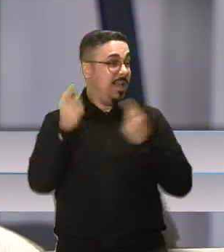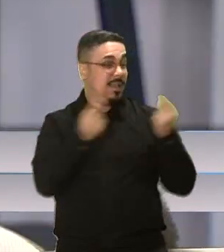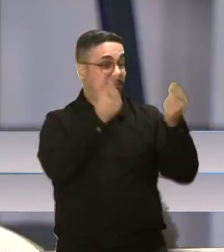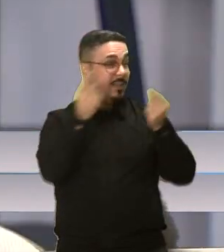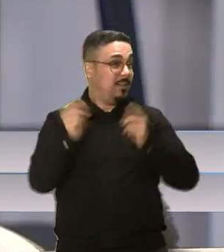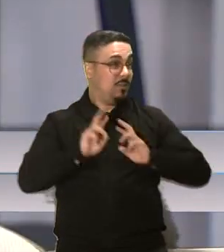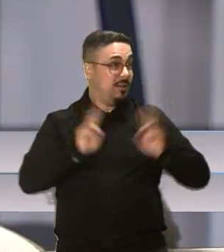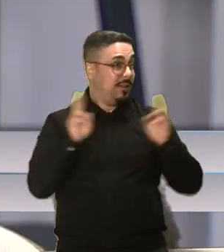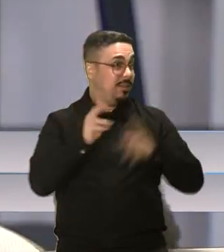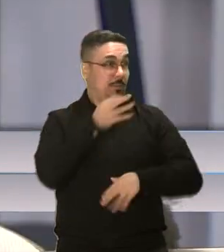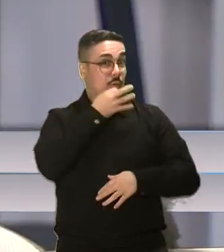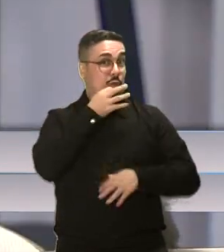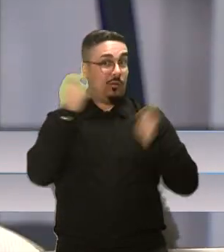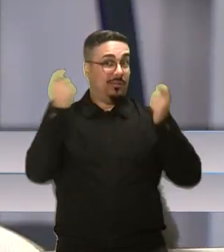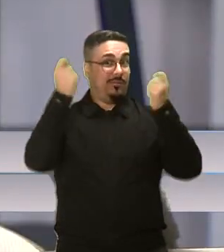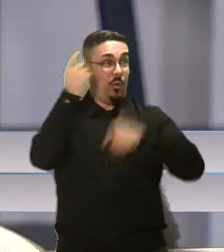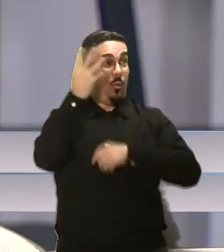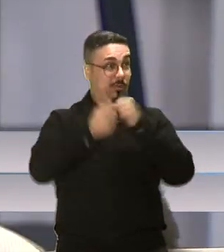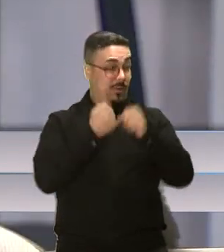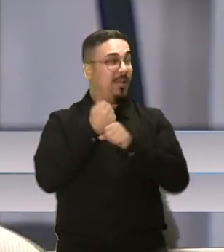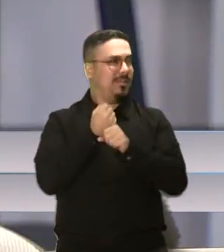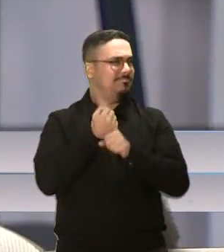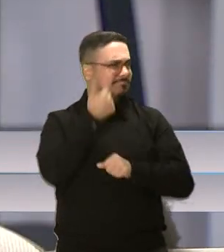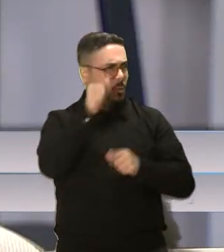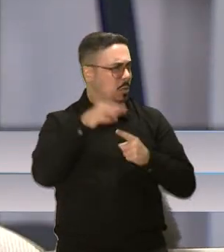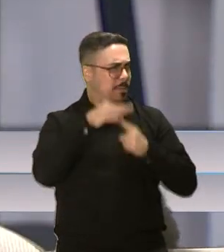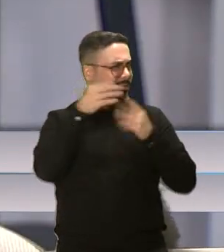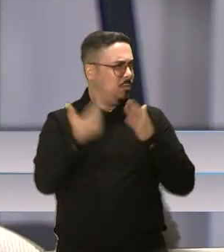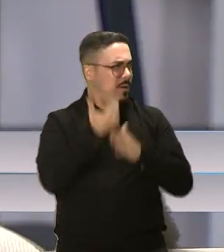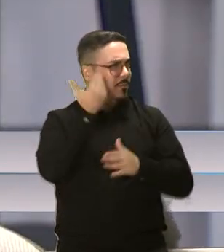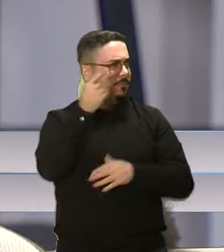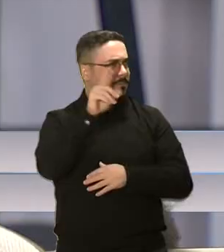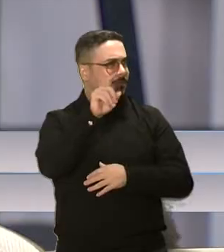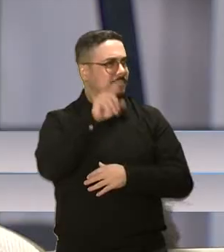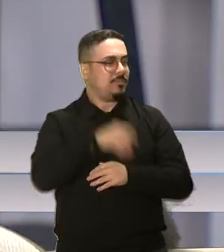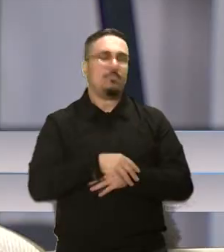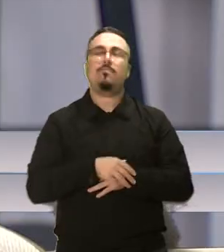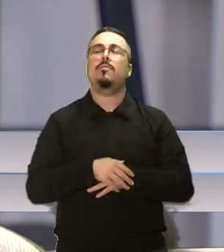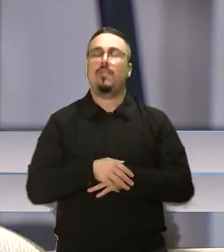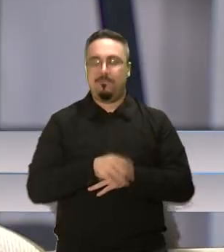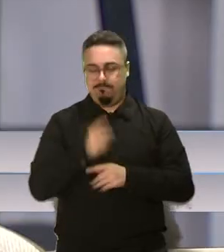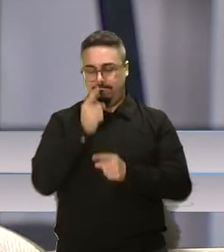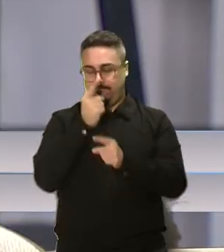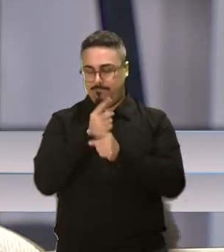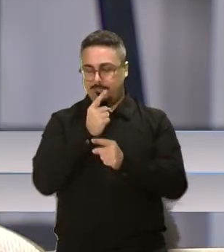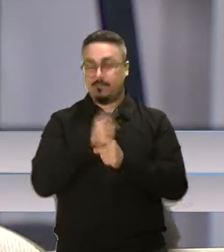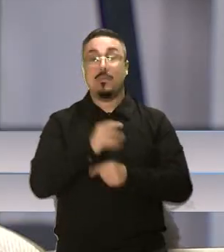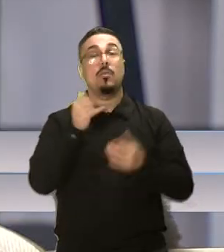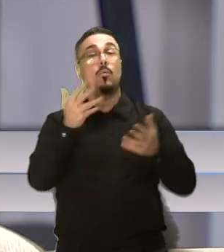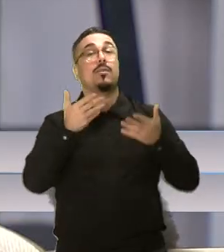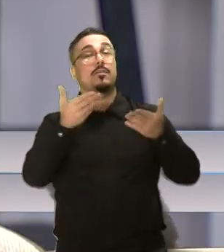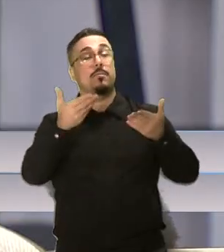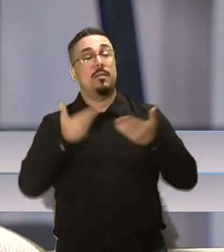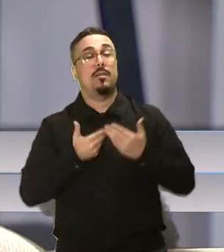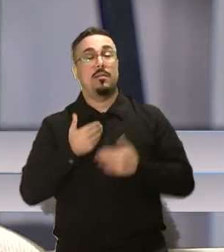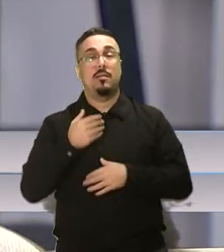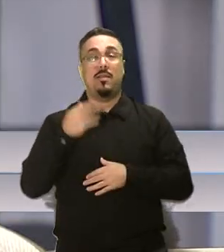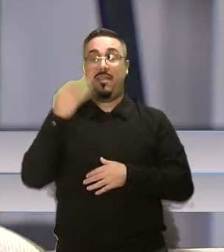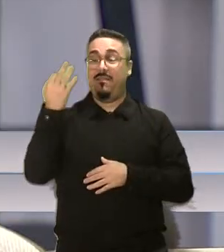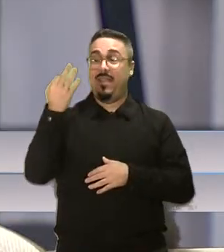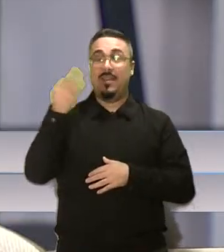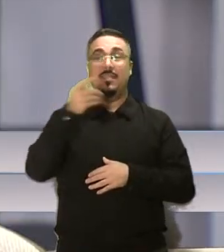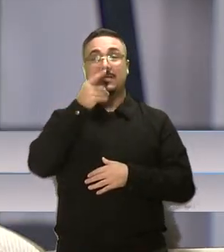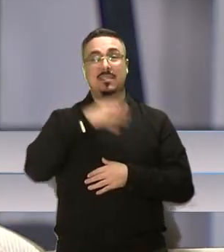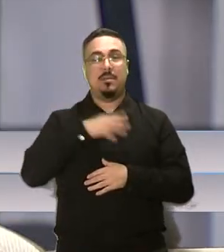aniversario ya de de lo que es comunid arte s sí correcto primeramente eh les invito el viernes 6 de diciembre en